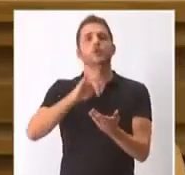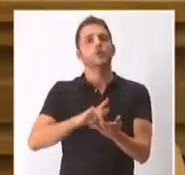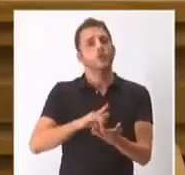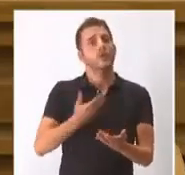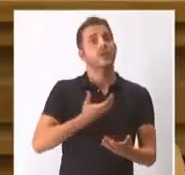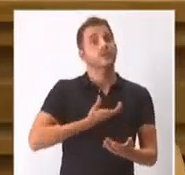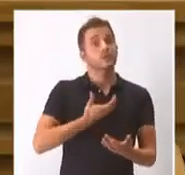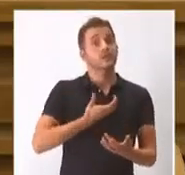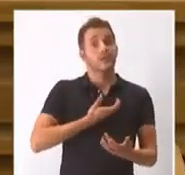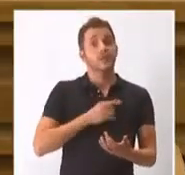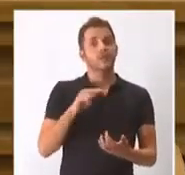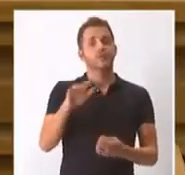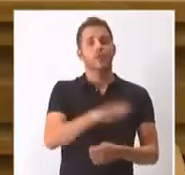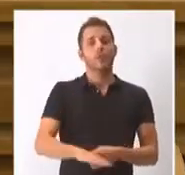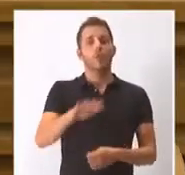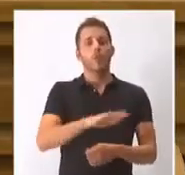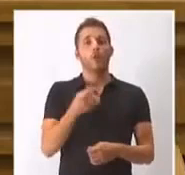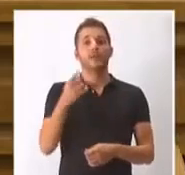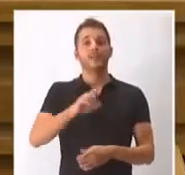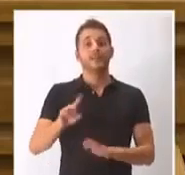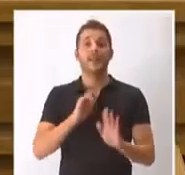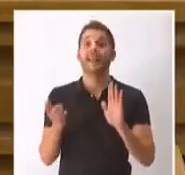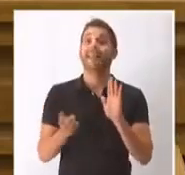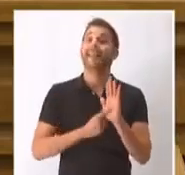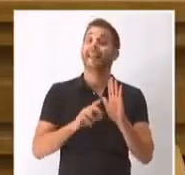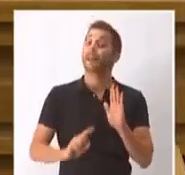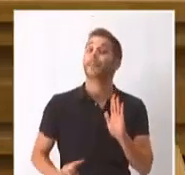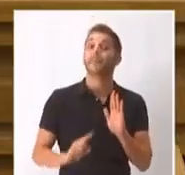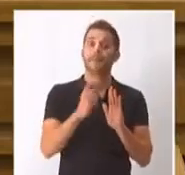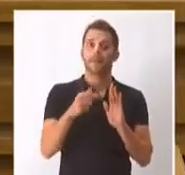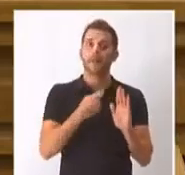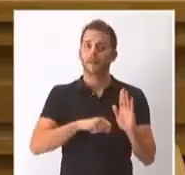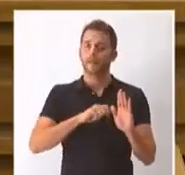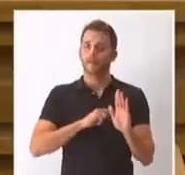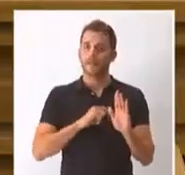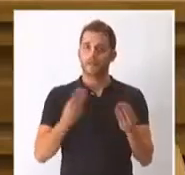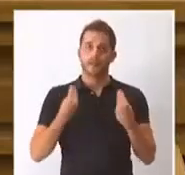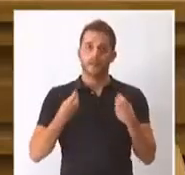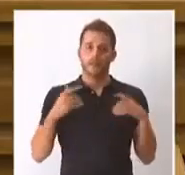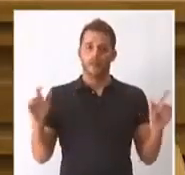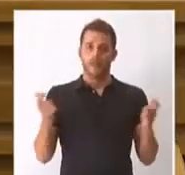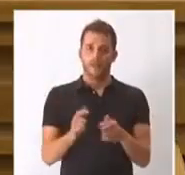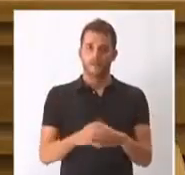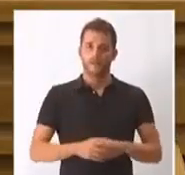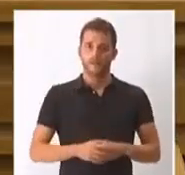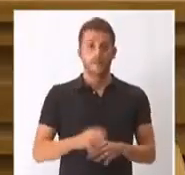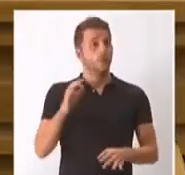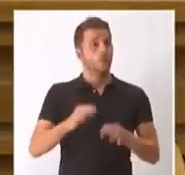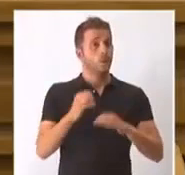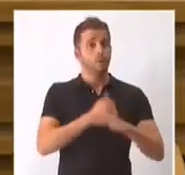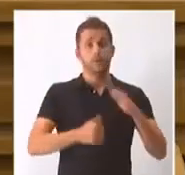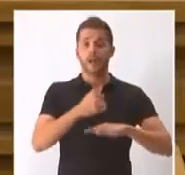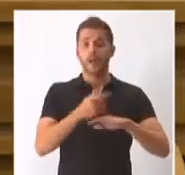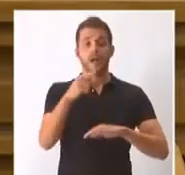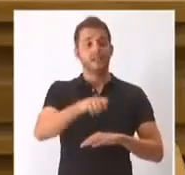incluidos en las zonas en las que se refiere la ley pionera en españa de despoblamiento los actos jurídicos documentados también se van a ver